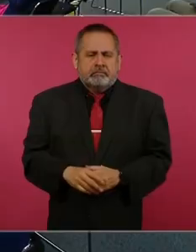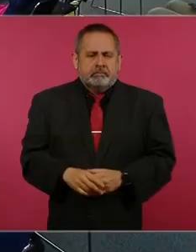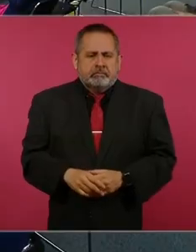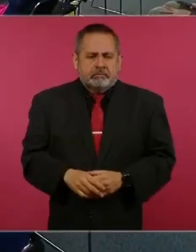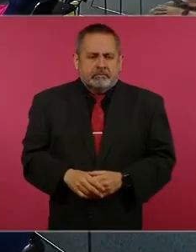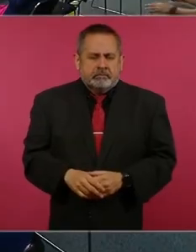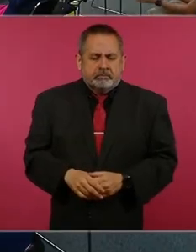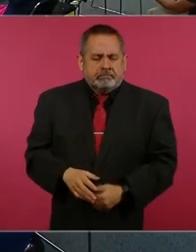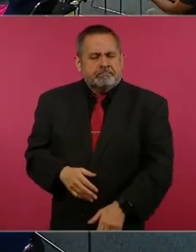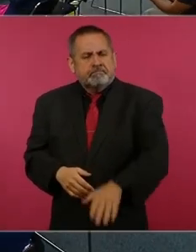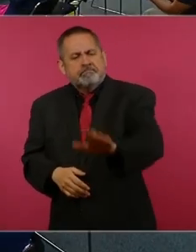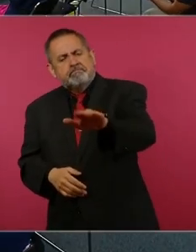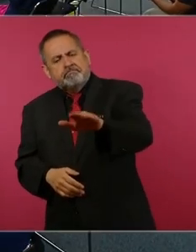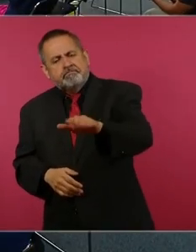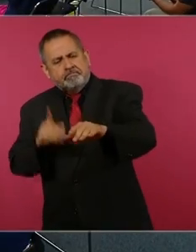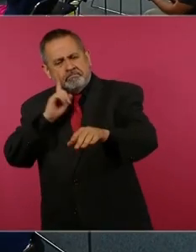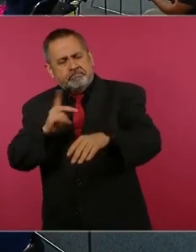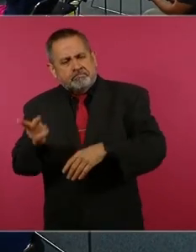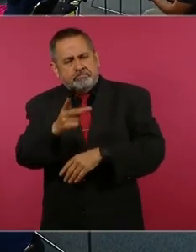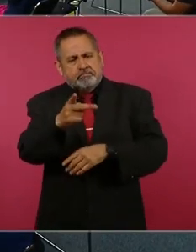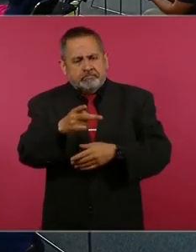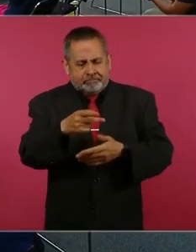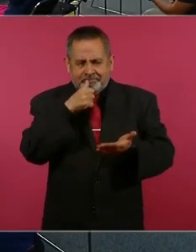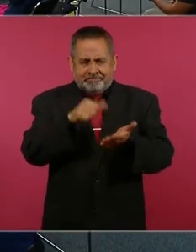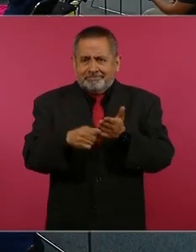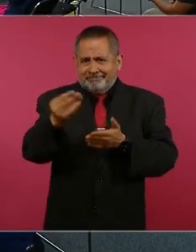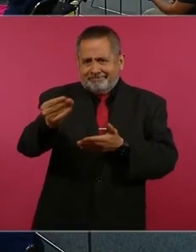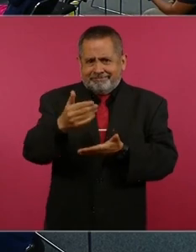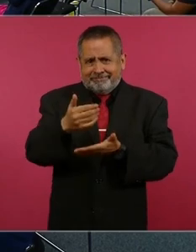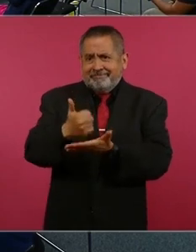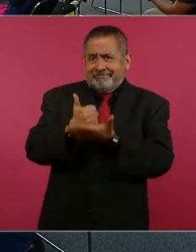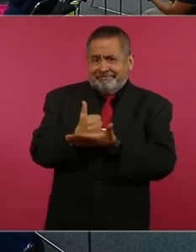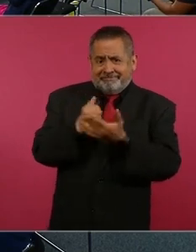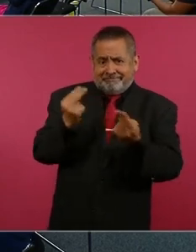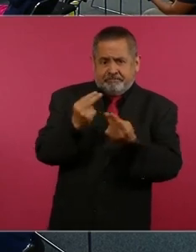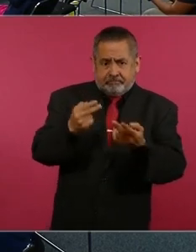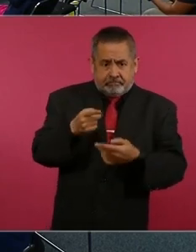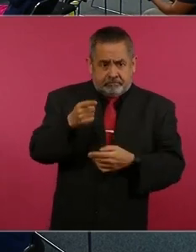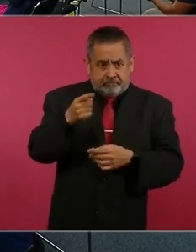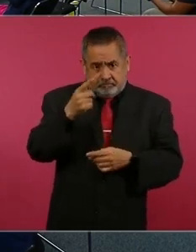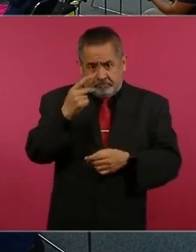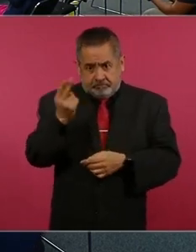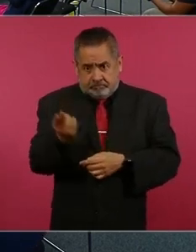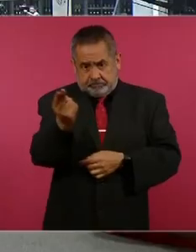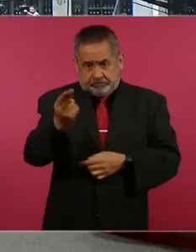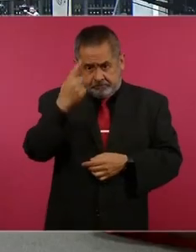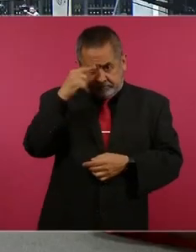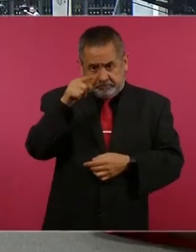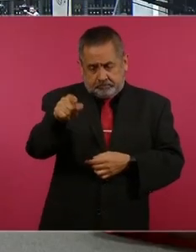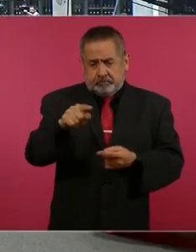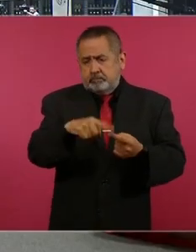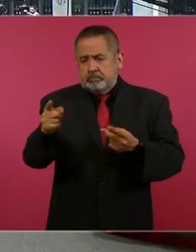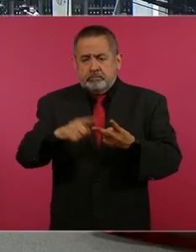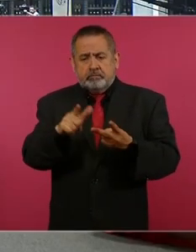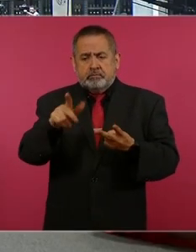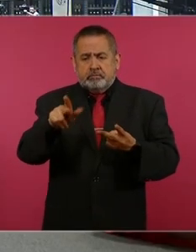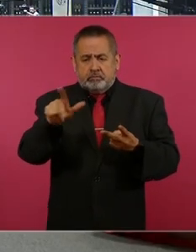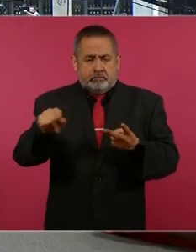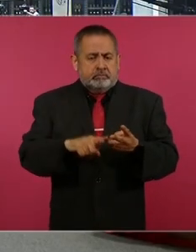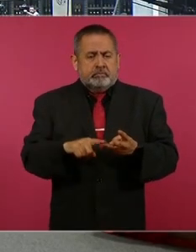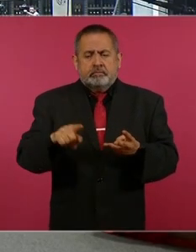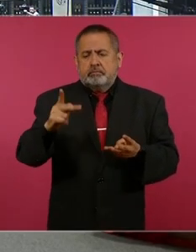Después de conocer esta petición de ayuda desesperada por parte de Glasskas, específicamente hacia usted, hacia Lula da Silva y hacia Gustavo